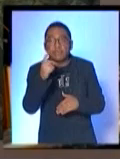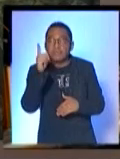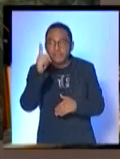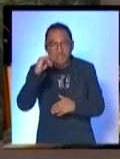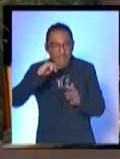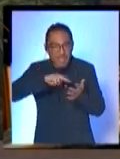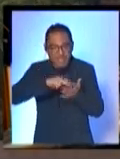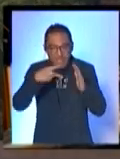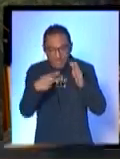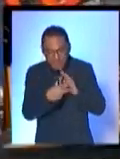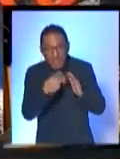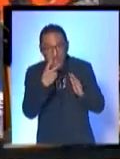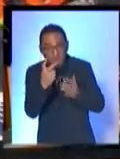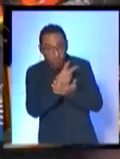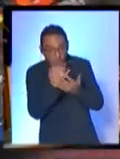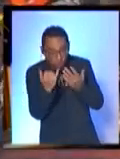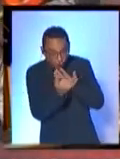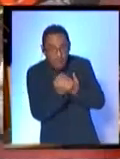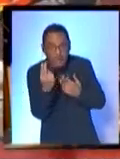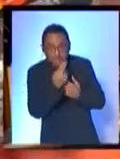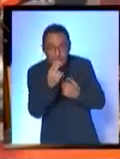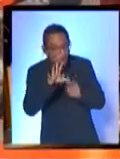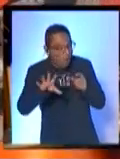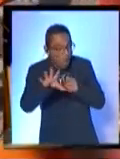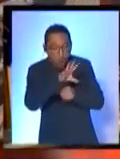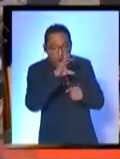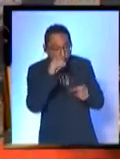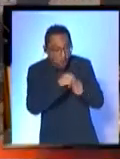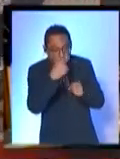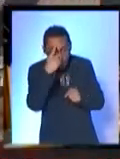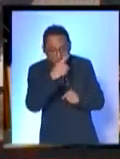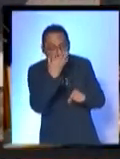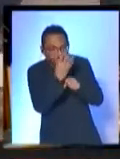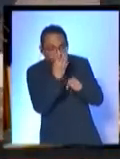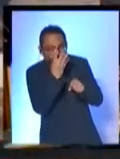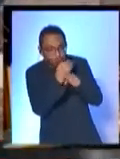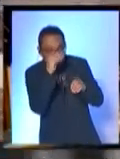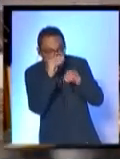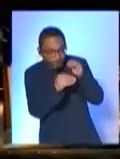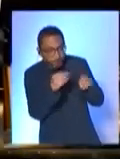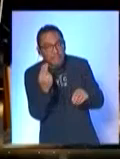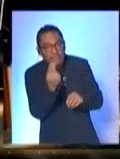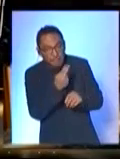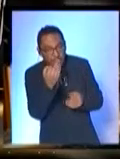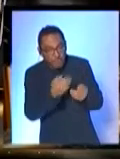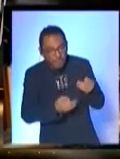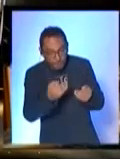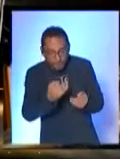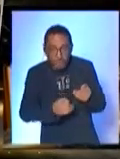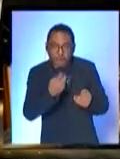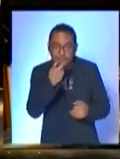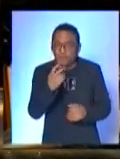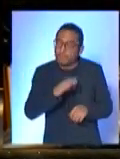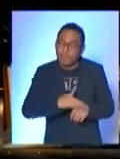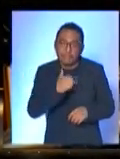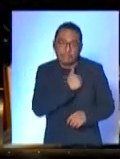haber cumplido con todos los estándares de calidad y darle el mantenimiento necesario a la obra. Pues es muy